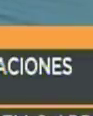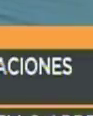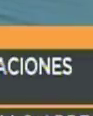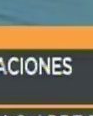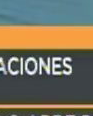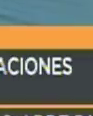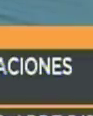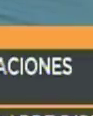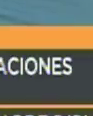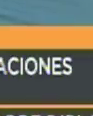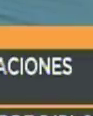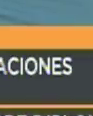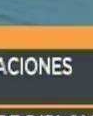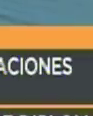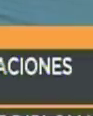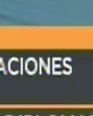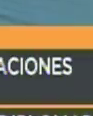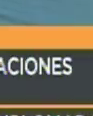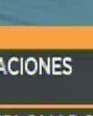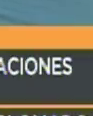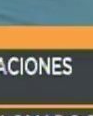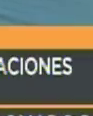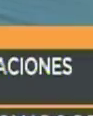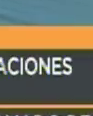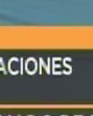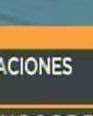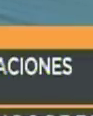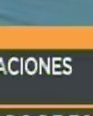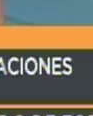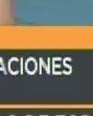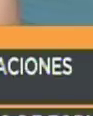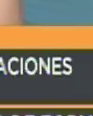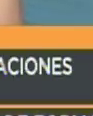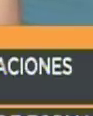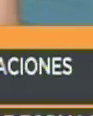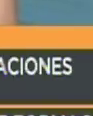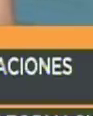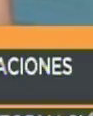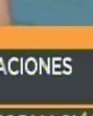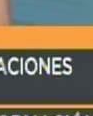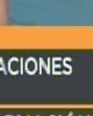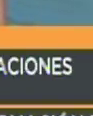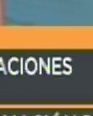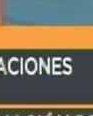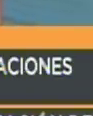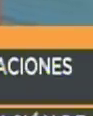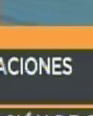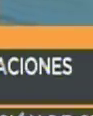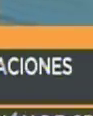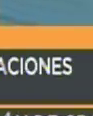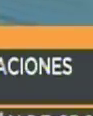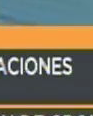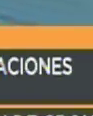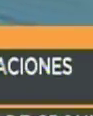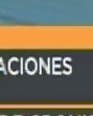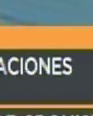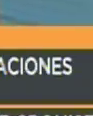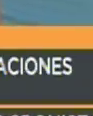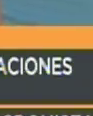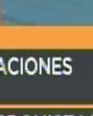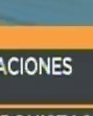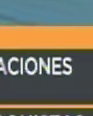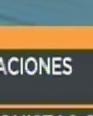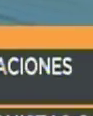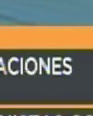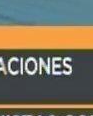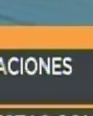que han quedado en el camino, nos dan a nosotros la inspiración para seguir defendiendo la vida y para decir que en Venezuela, para la